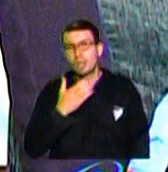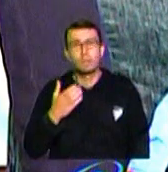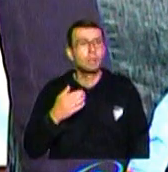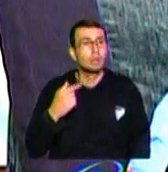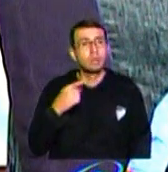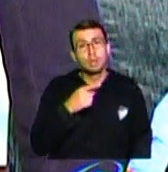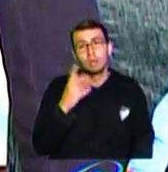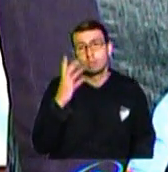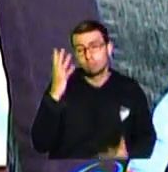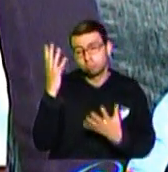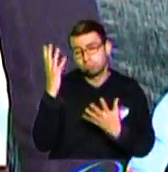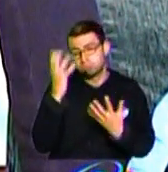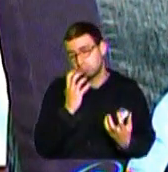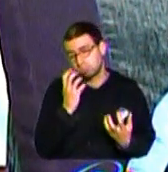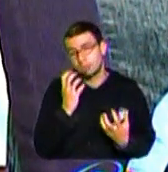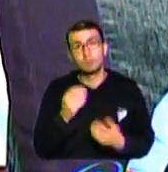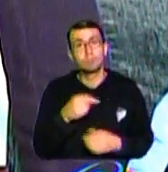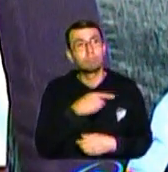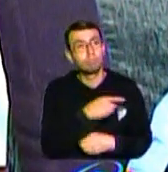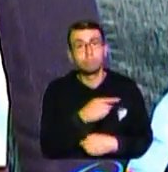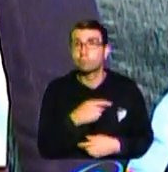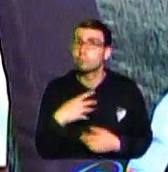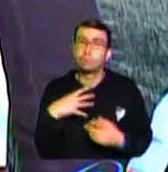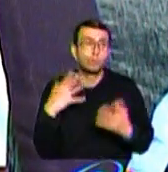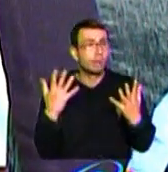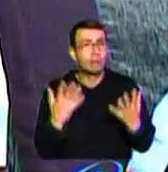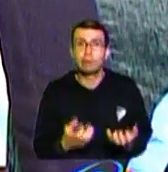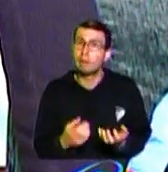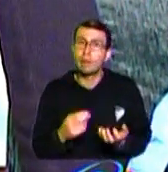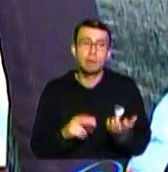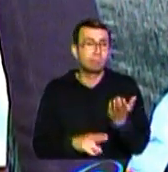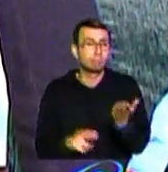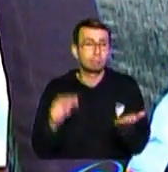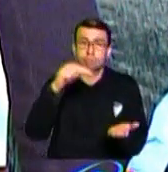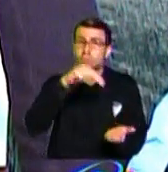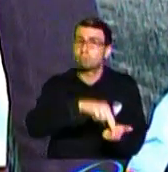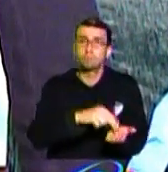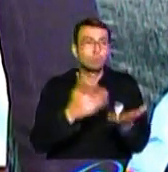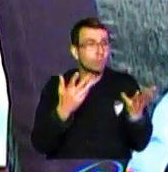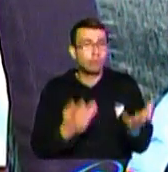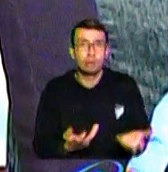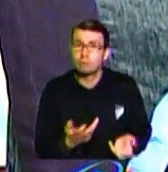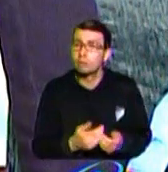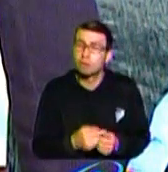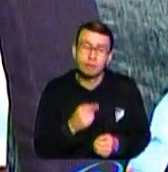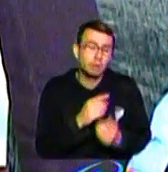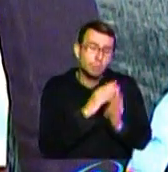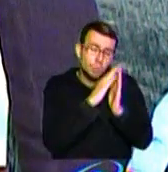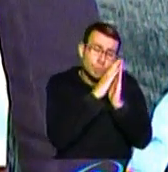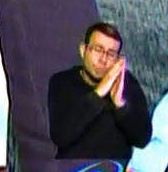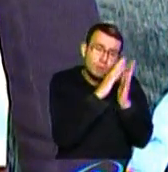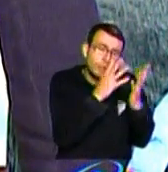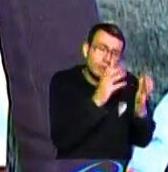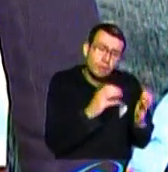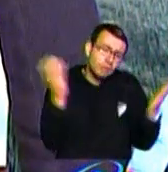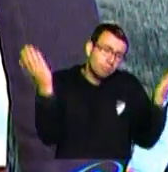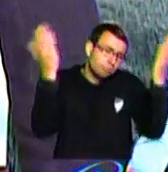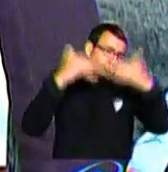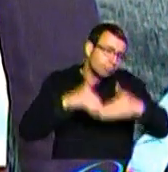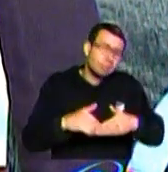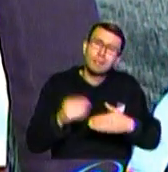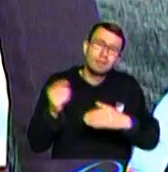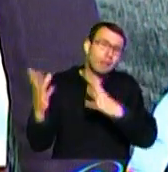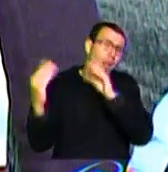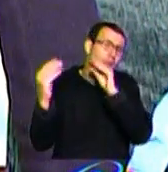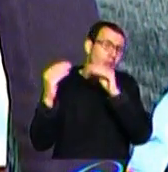depresión, no se quería levantar de la cama, quería estar sola, que nadie le dijera nada,